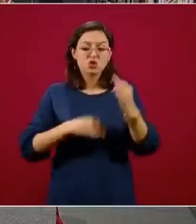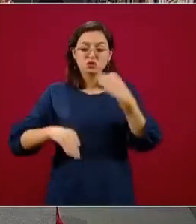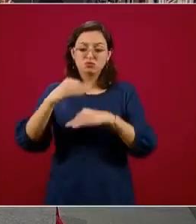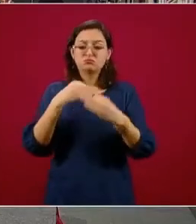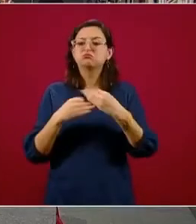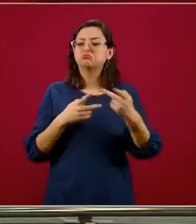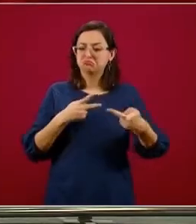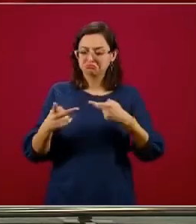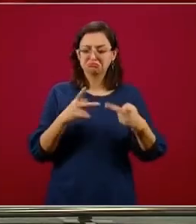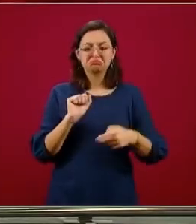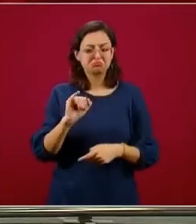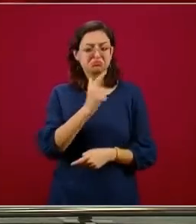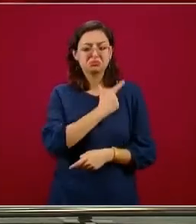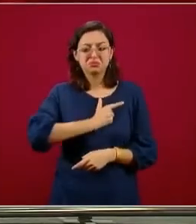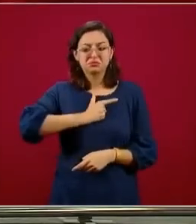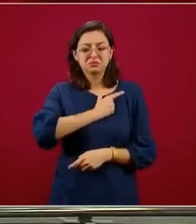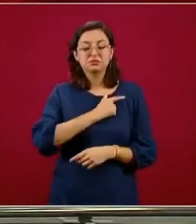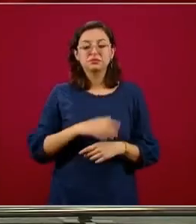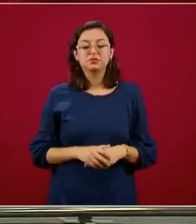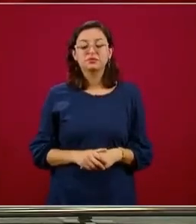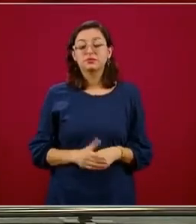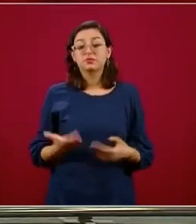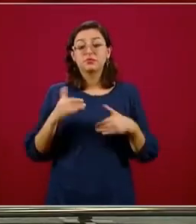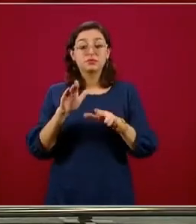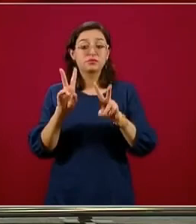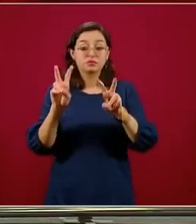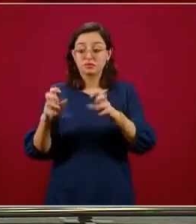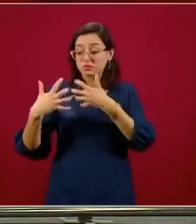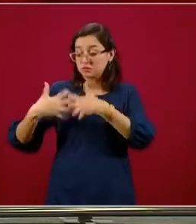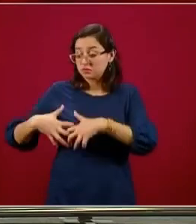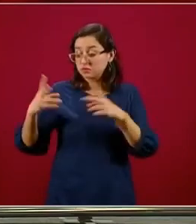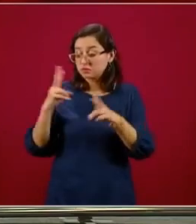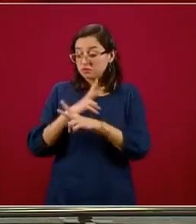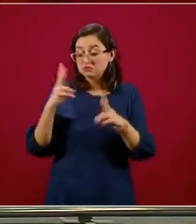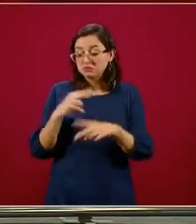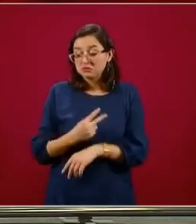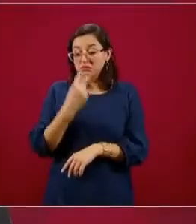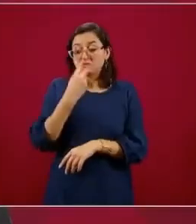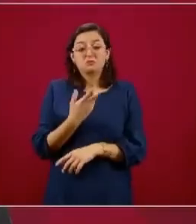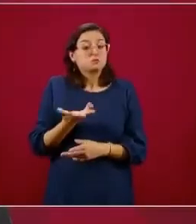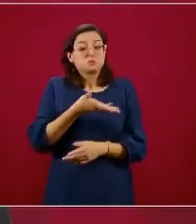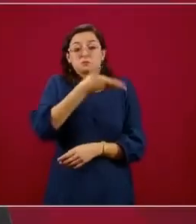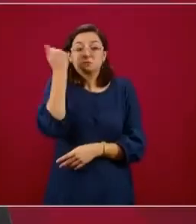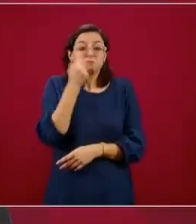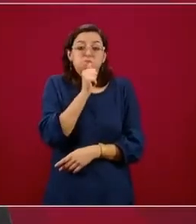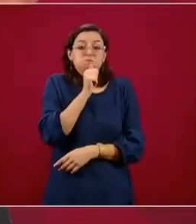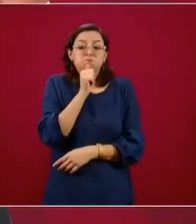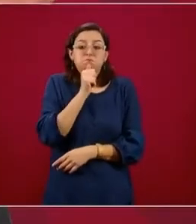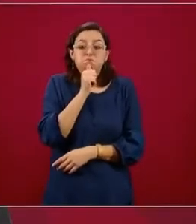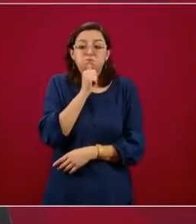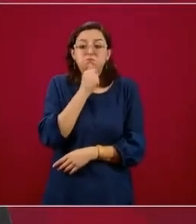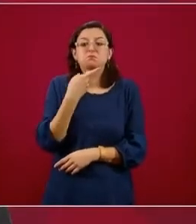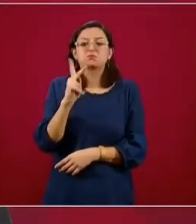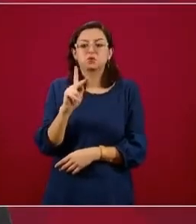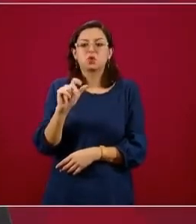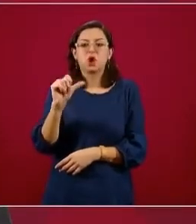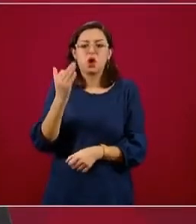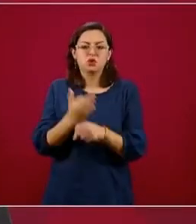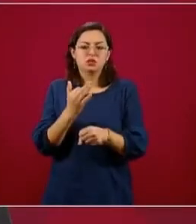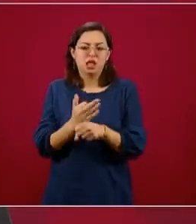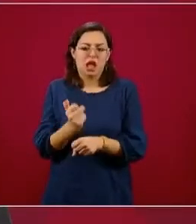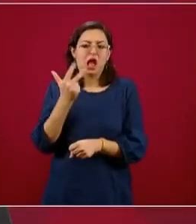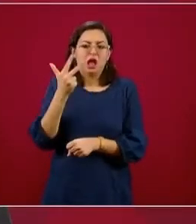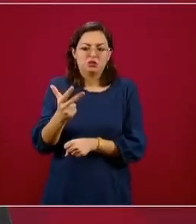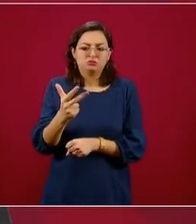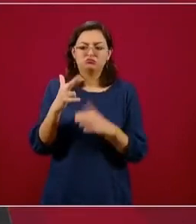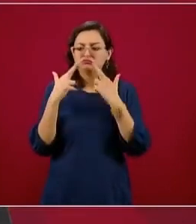Lo preparamos con mucho gusto. Y sobre los ventiladores, no tengo en este momento la información actualizada, pero a las 8 tenemos la reunión de